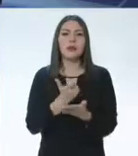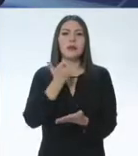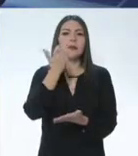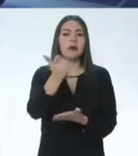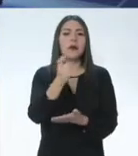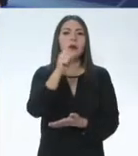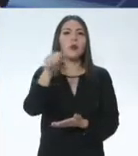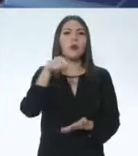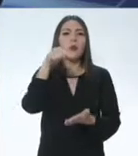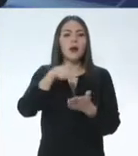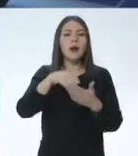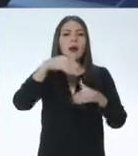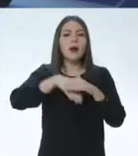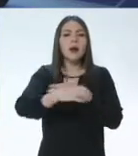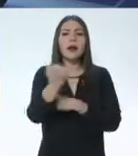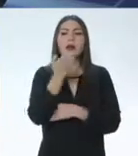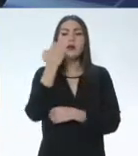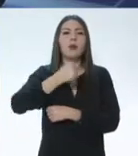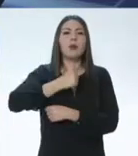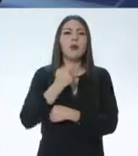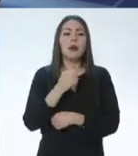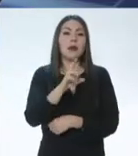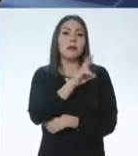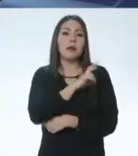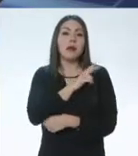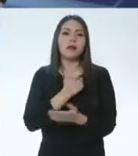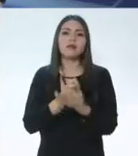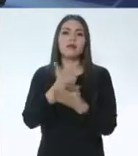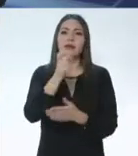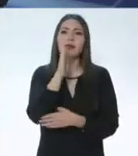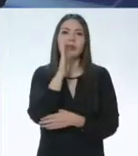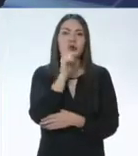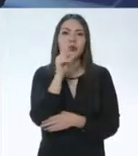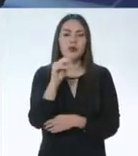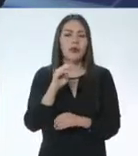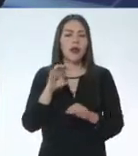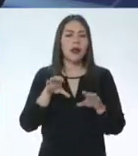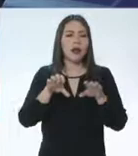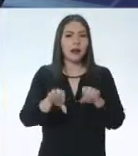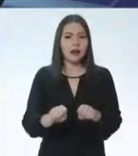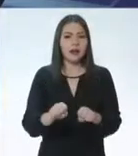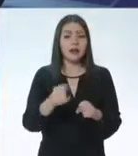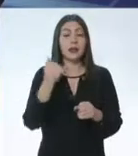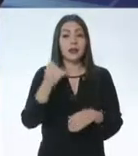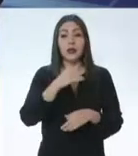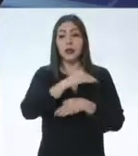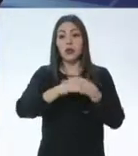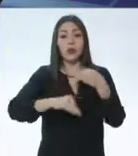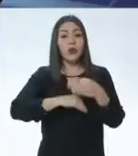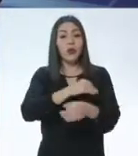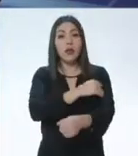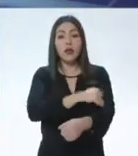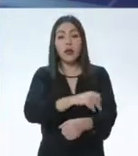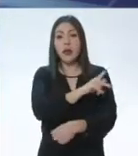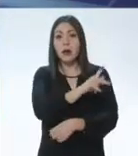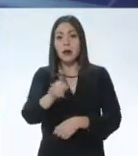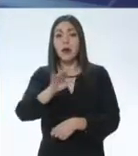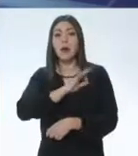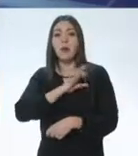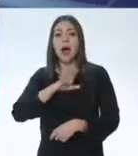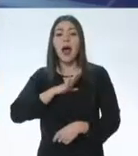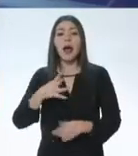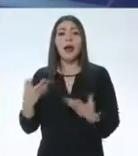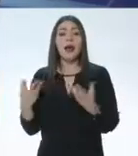una estancia infantil, algún tipo de guardería privado, y no todas las familias cuentan con un familiar que realmente pueda encargarse de los cuidados, y más